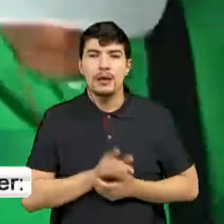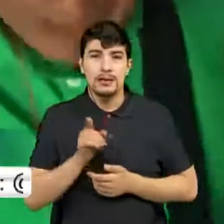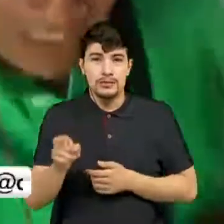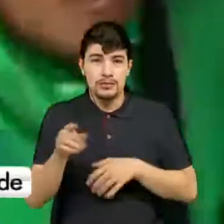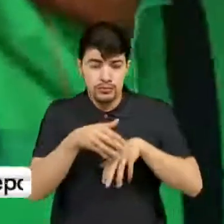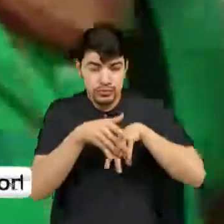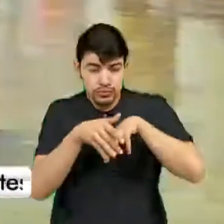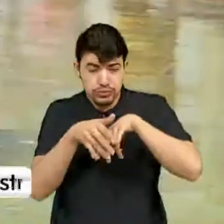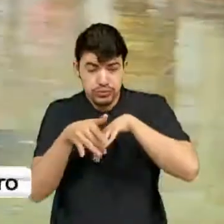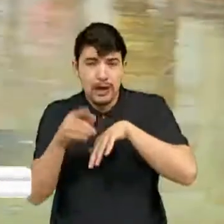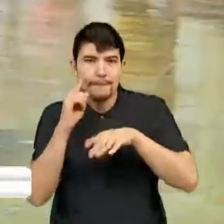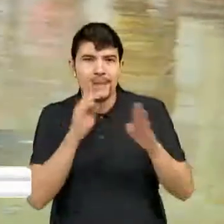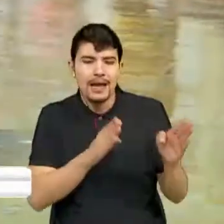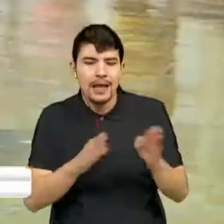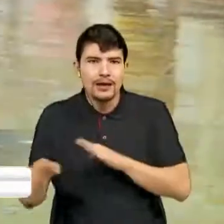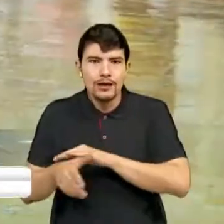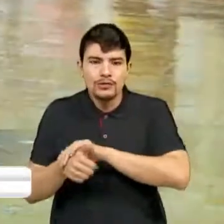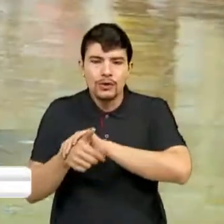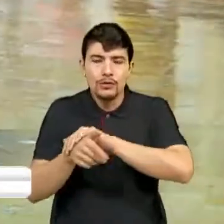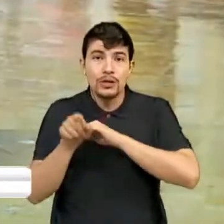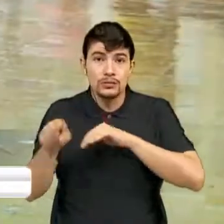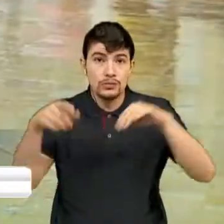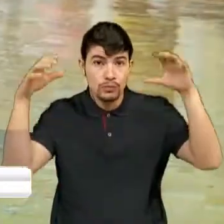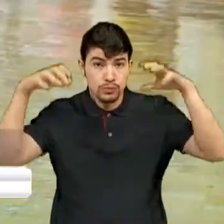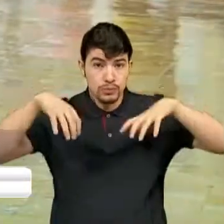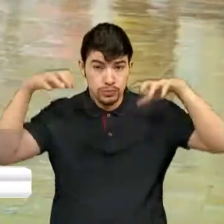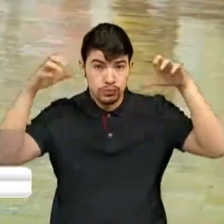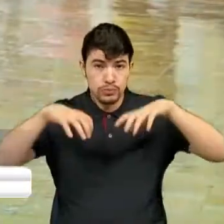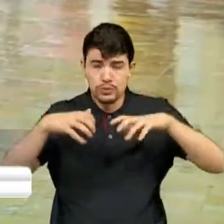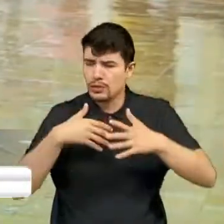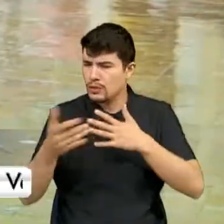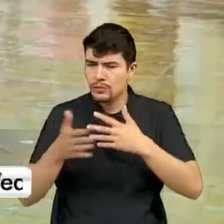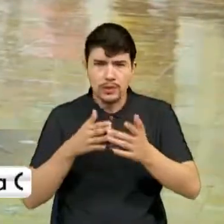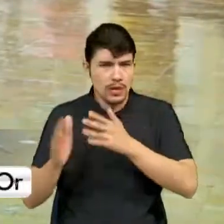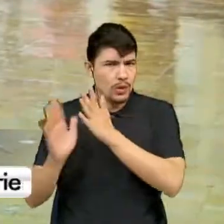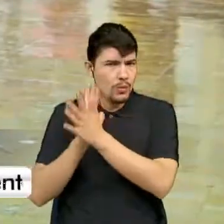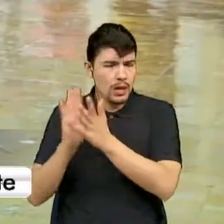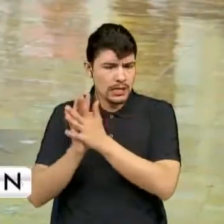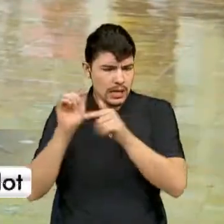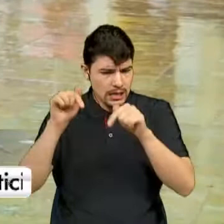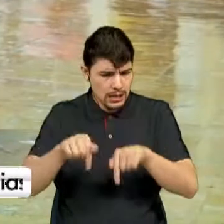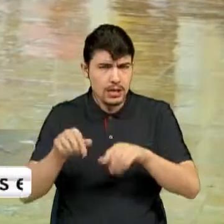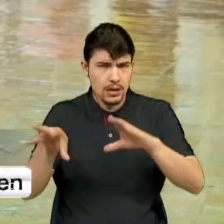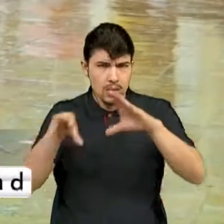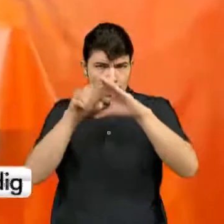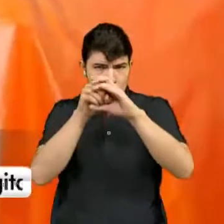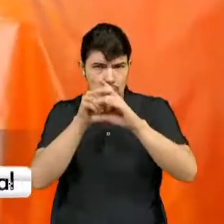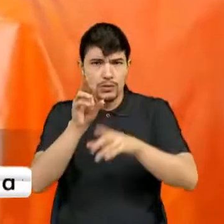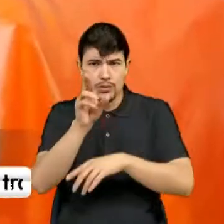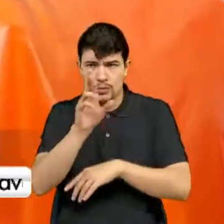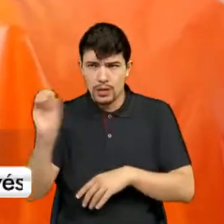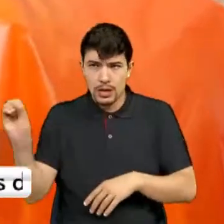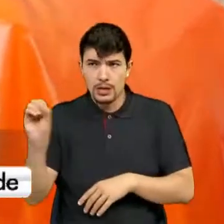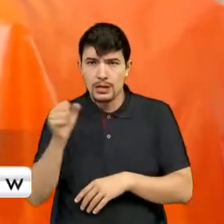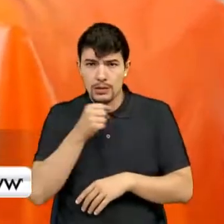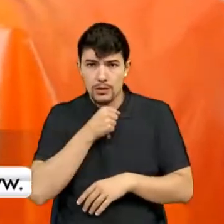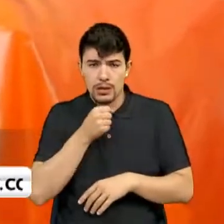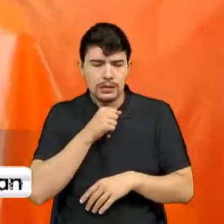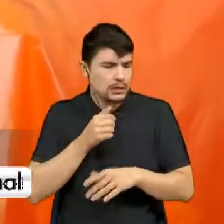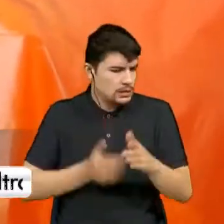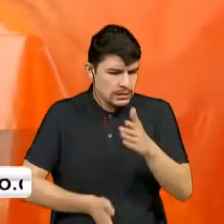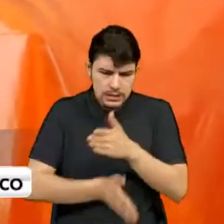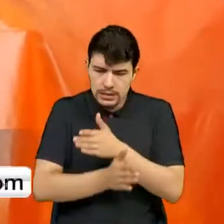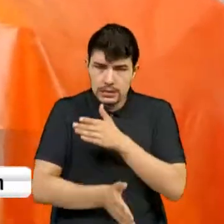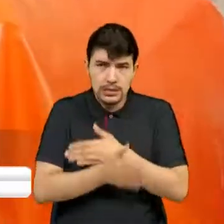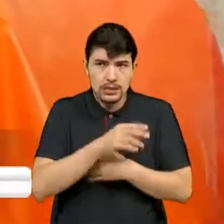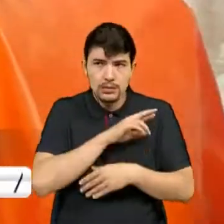las condiciones climáticas, los educadores le contaron a Oriente Noticias que siguen en pie de lucha. Los de los municipios salimos a las